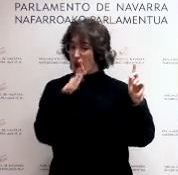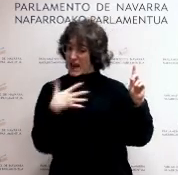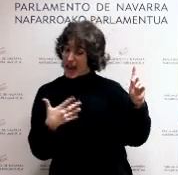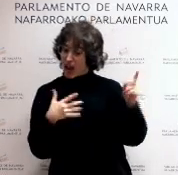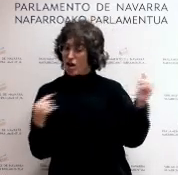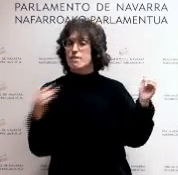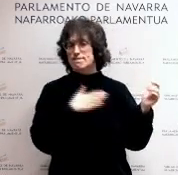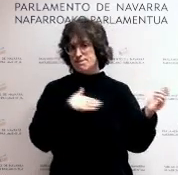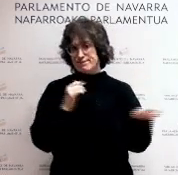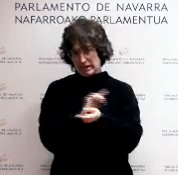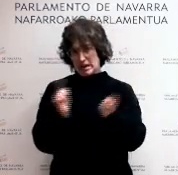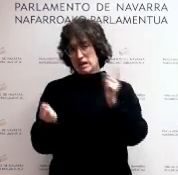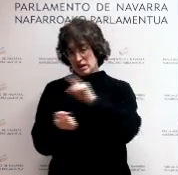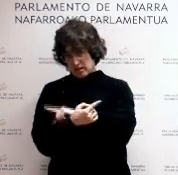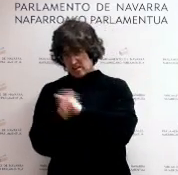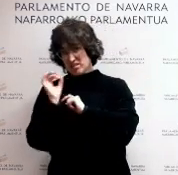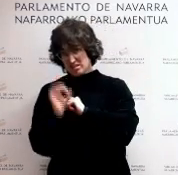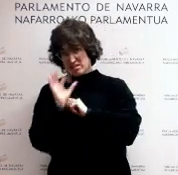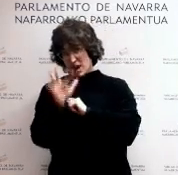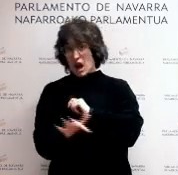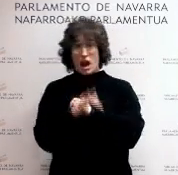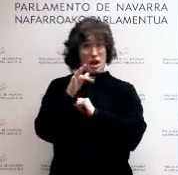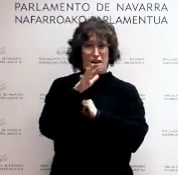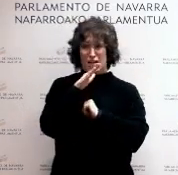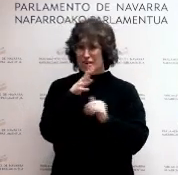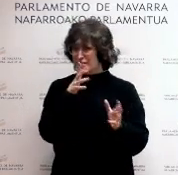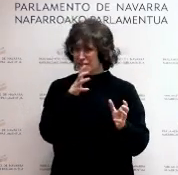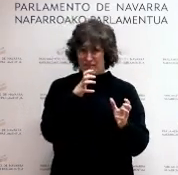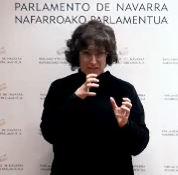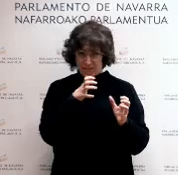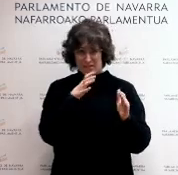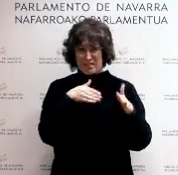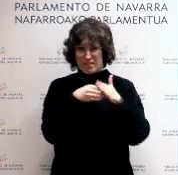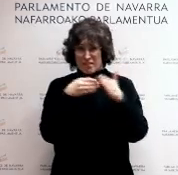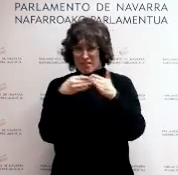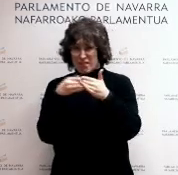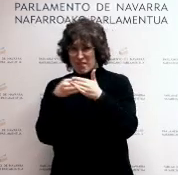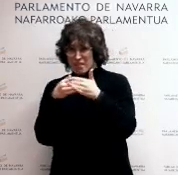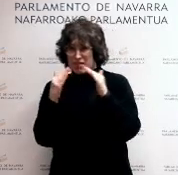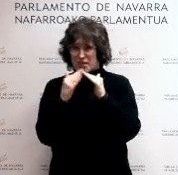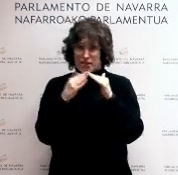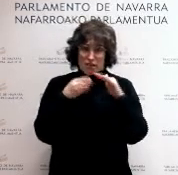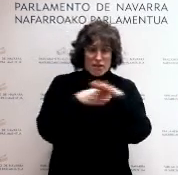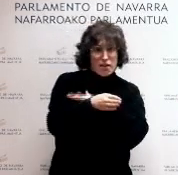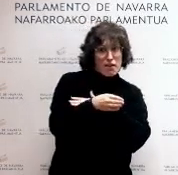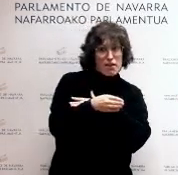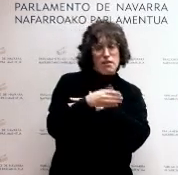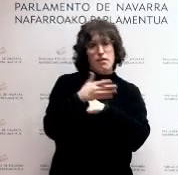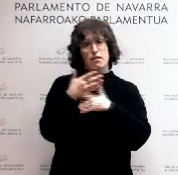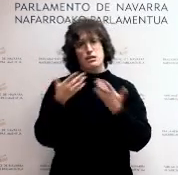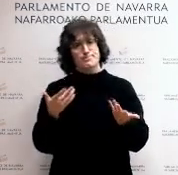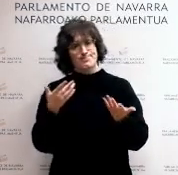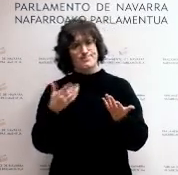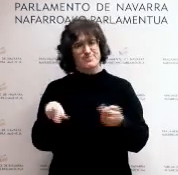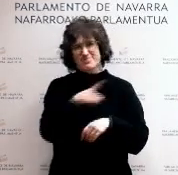esta desesperante situación de acceso a la vivienda para miles de familias, el constante afán regulatorio que tienen